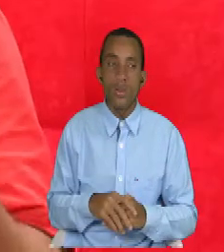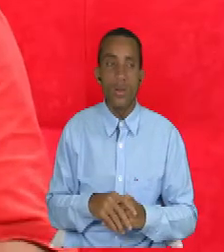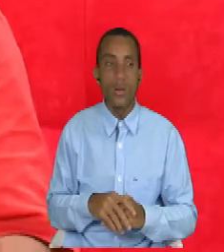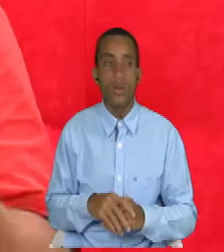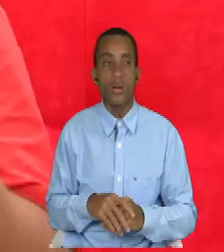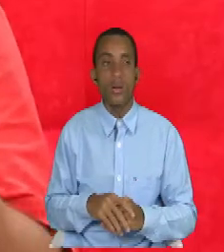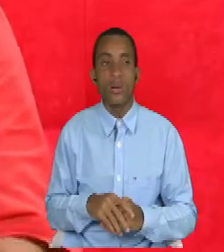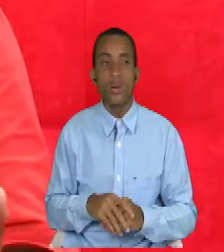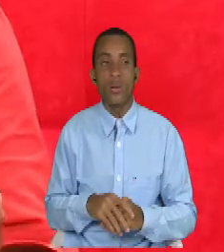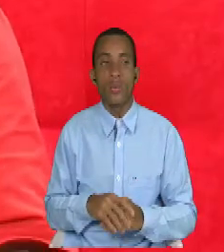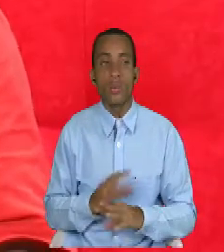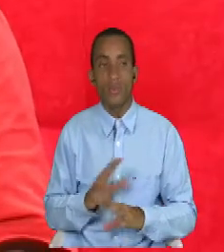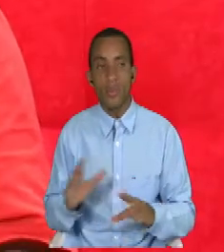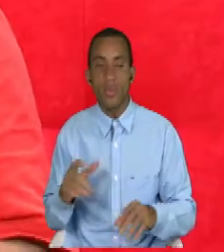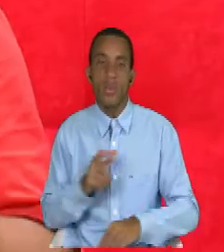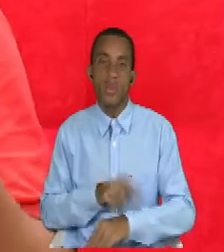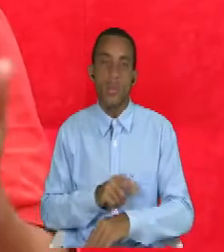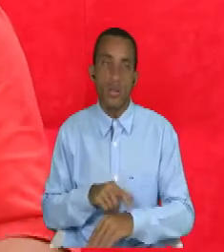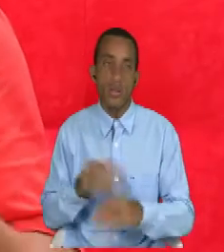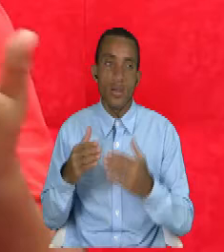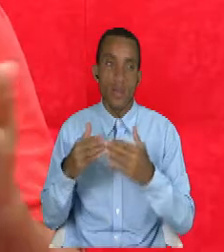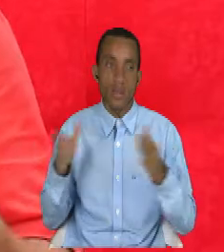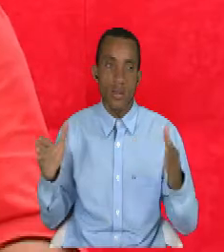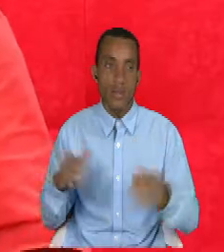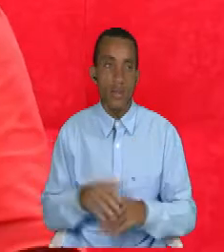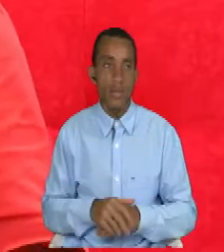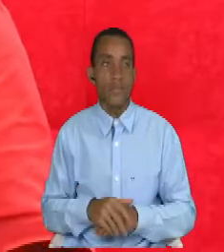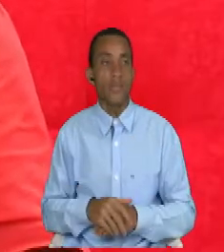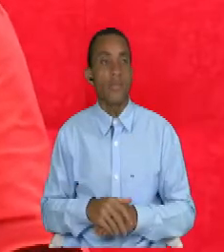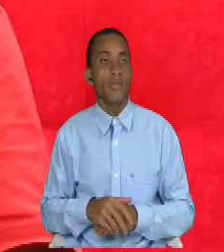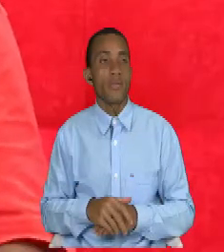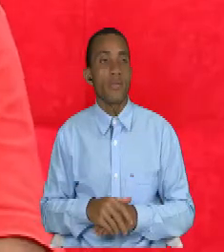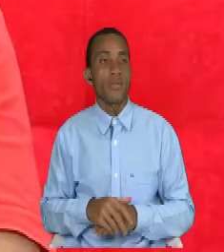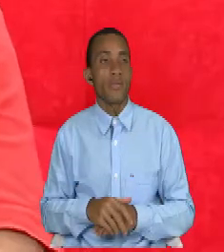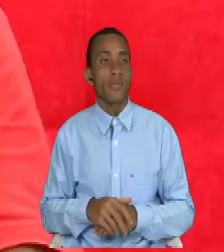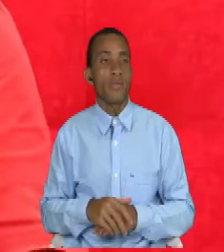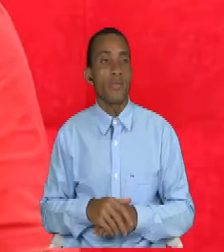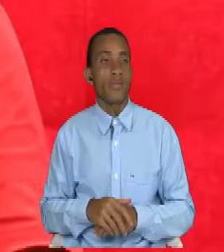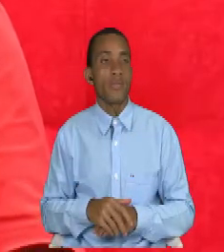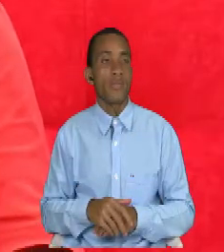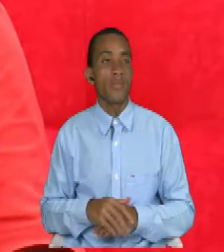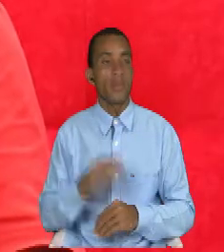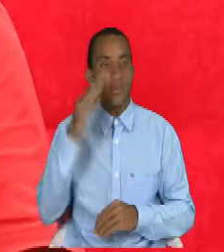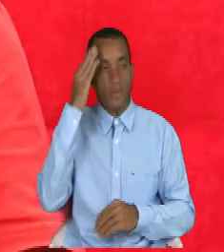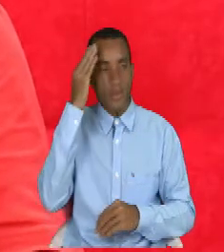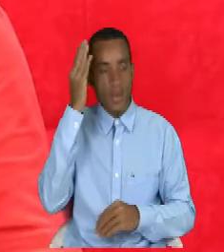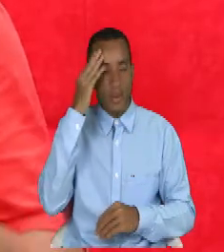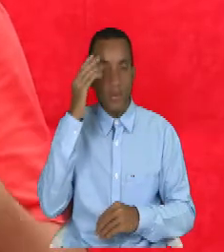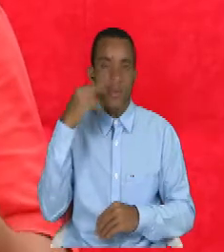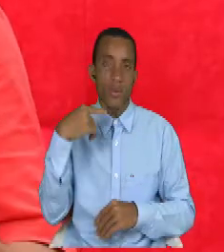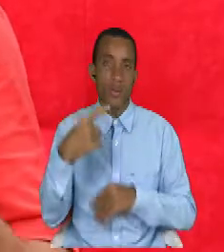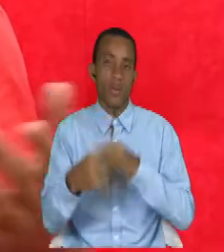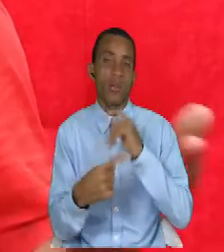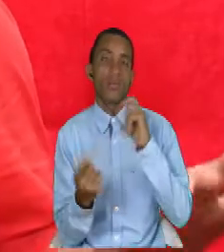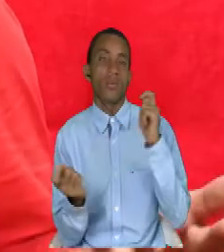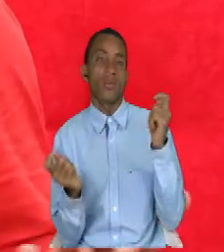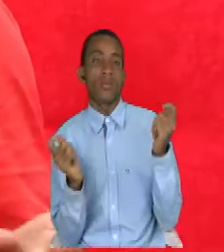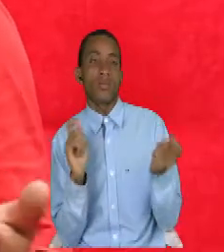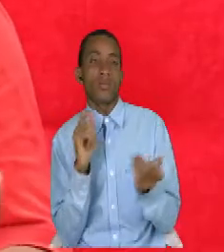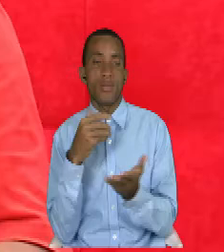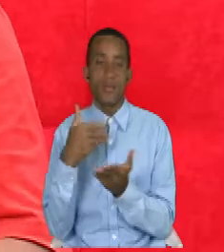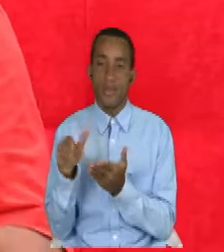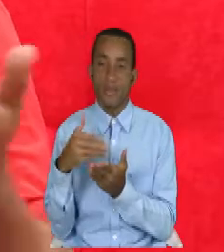cuesta a que las abren etcétera etcétera etcétera vemos que hoy en día la transformación del consumidor digital por